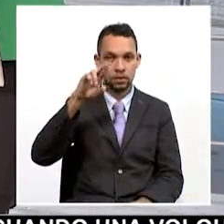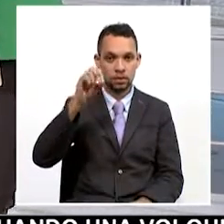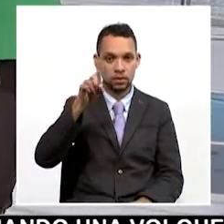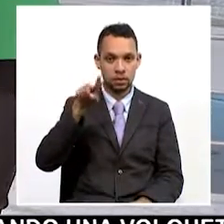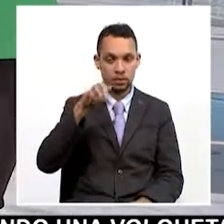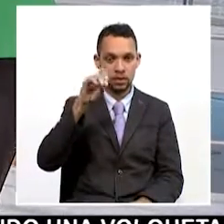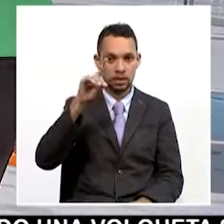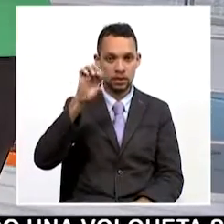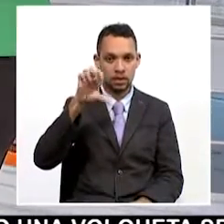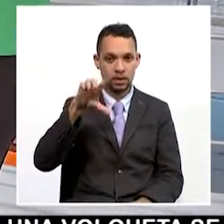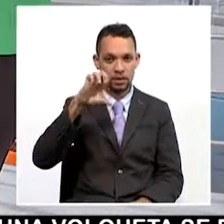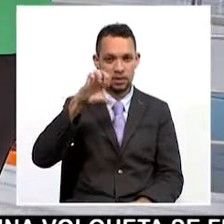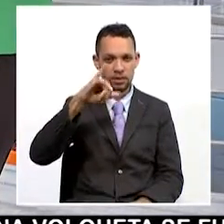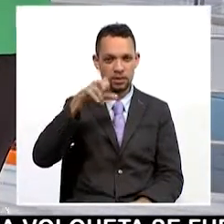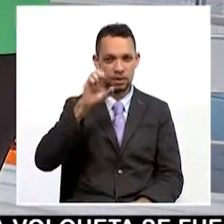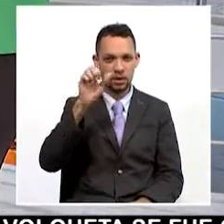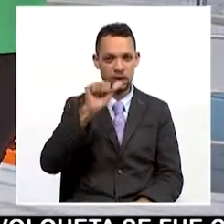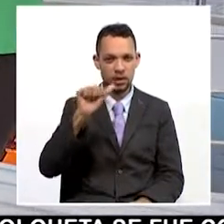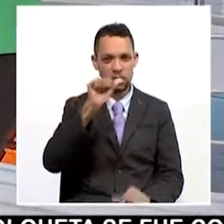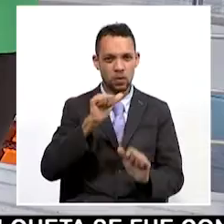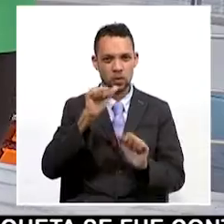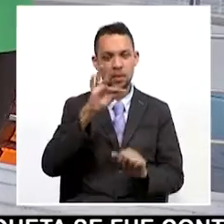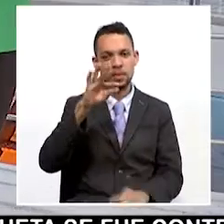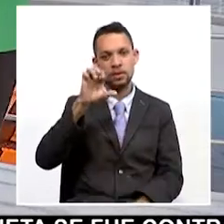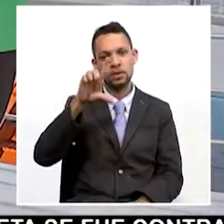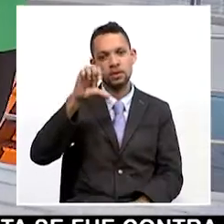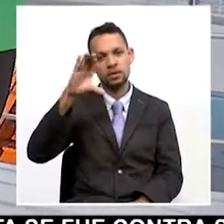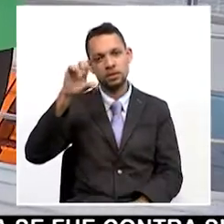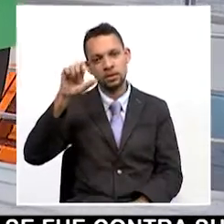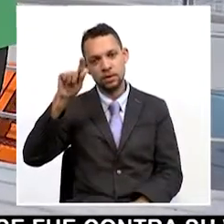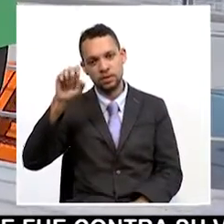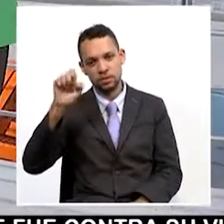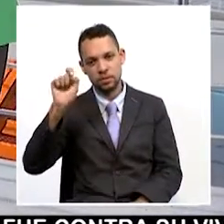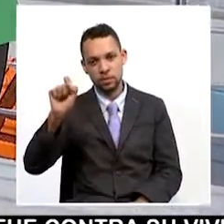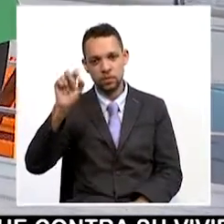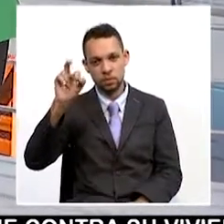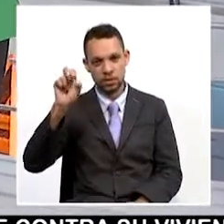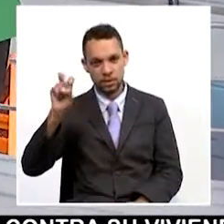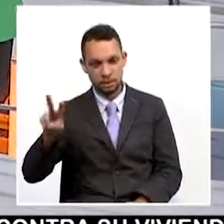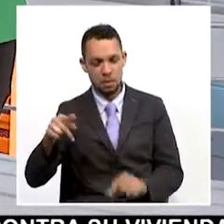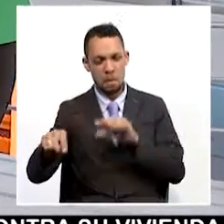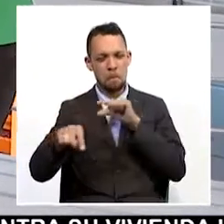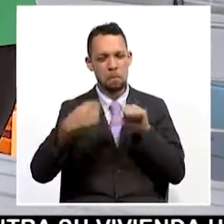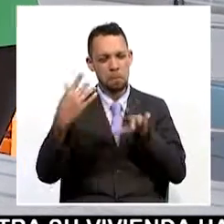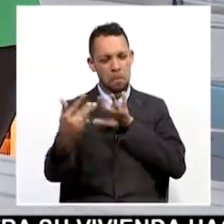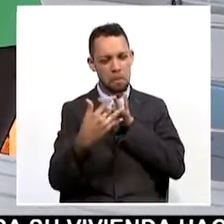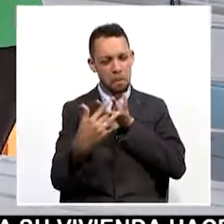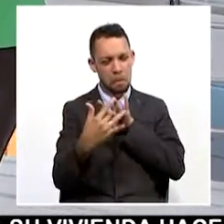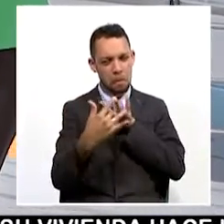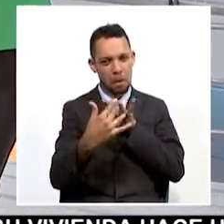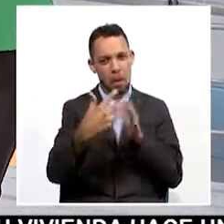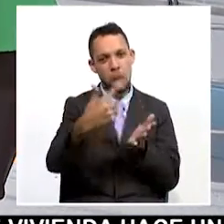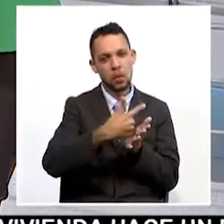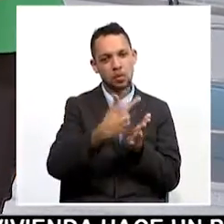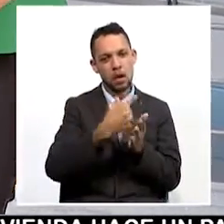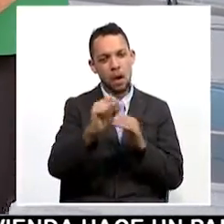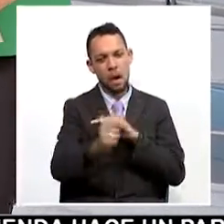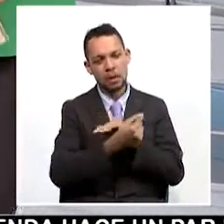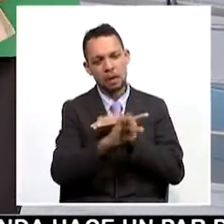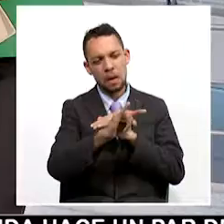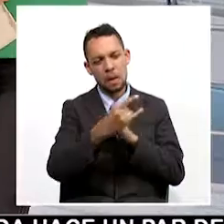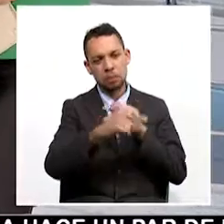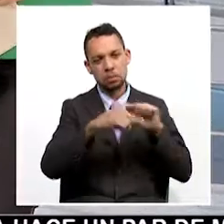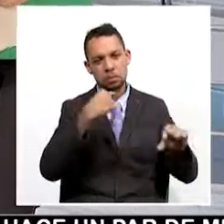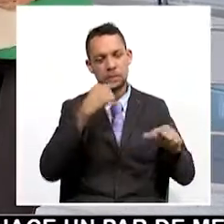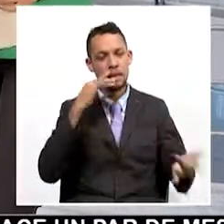reporterosdeleja@telecafe.tv. Todos ustedes desde su barrio, su comuna, su vereda nos pueden escribir sus solicitudes, sus requerimientos para que las autoridades